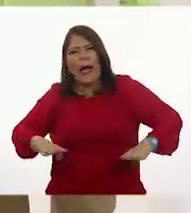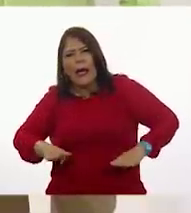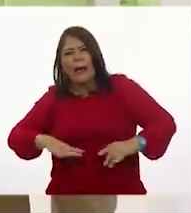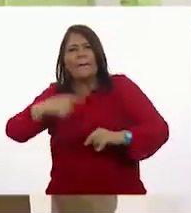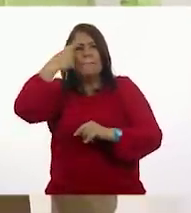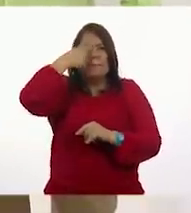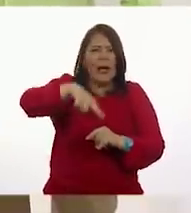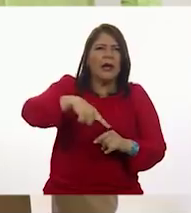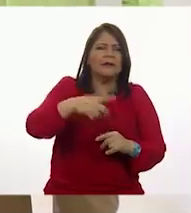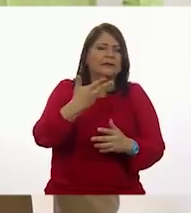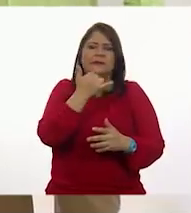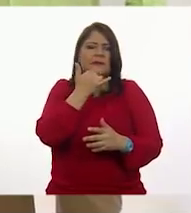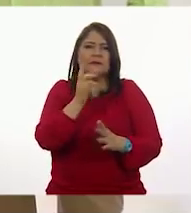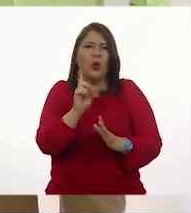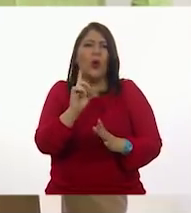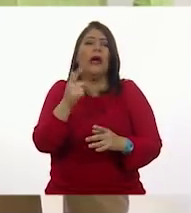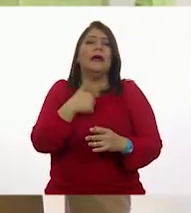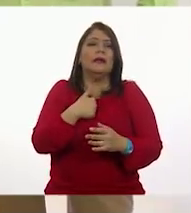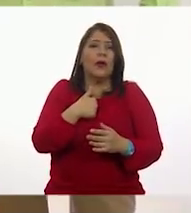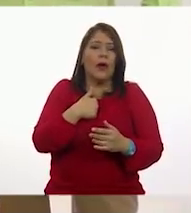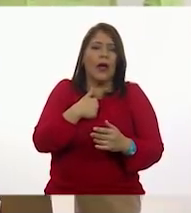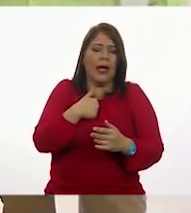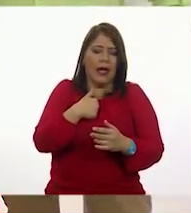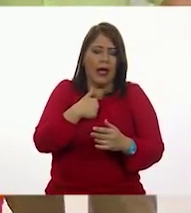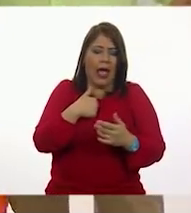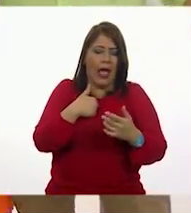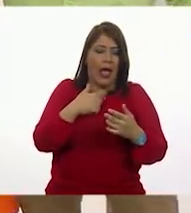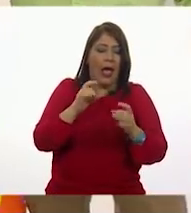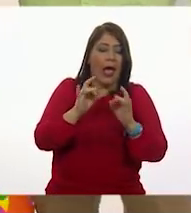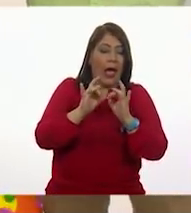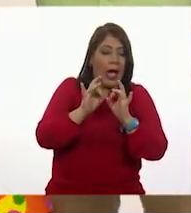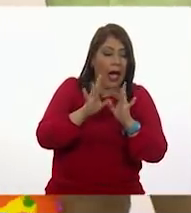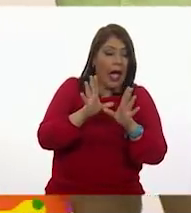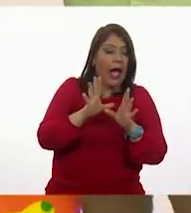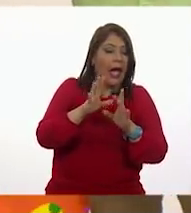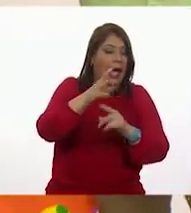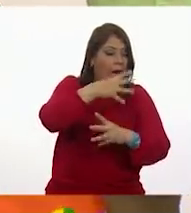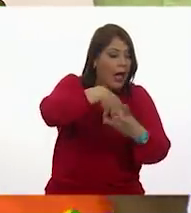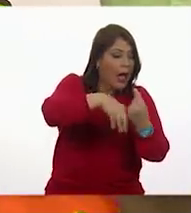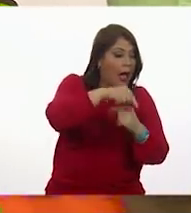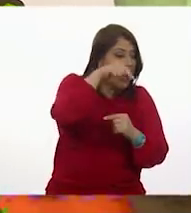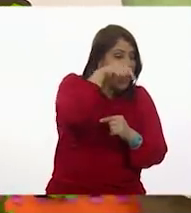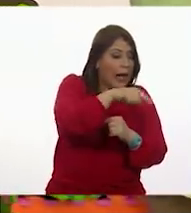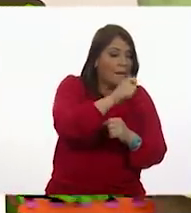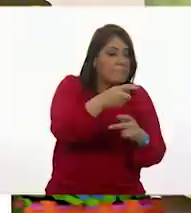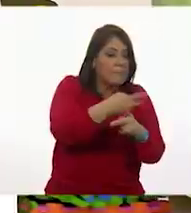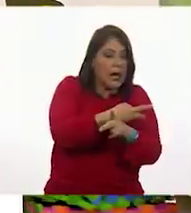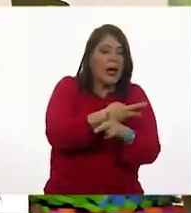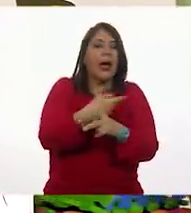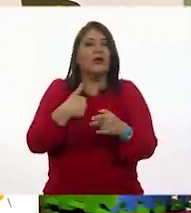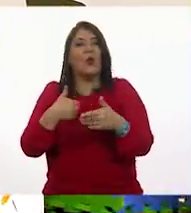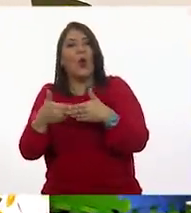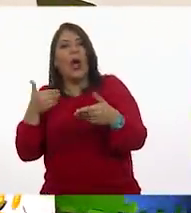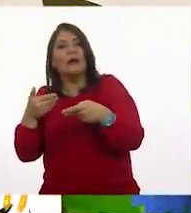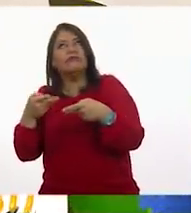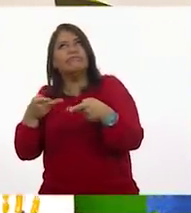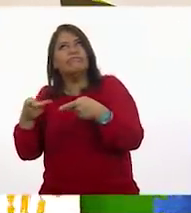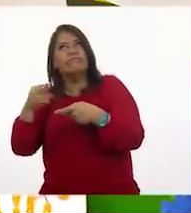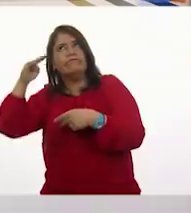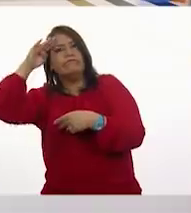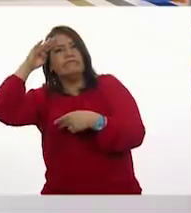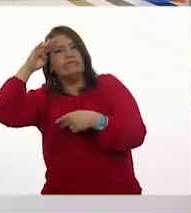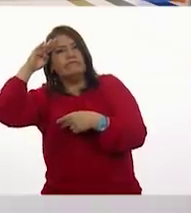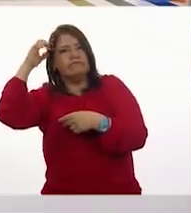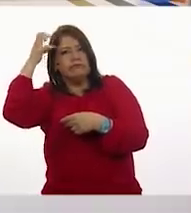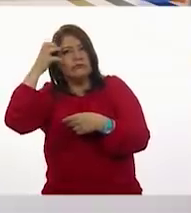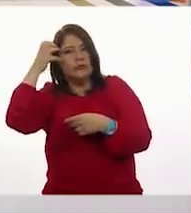acciones? No, ¿qué podemos hacer para anticipar las consecuencias de nuestras acciones? Muy